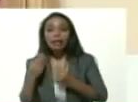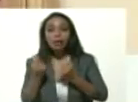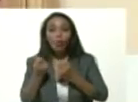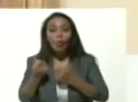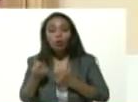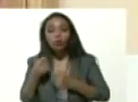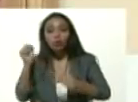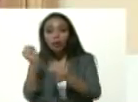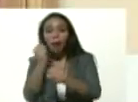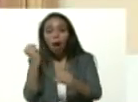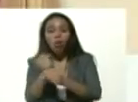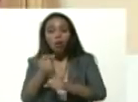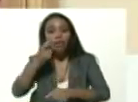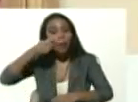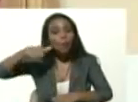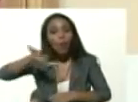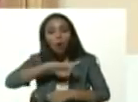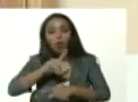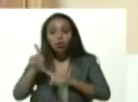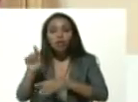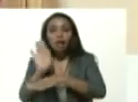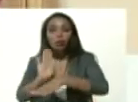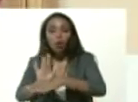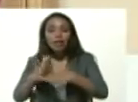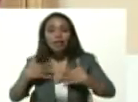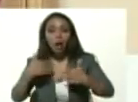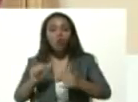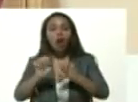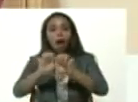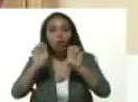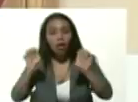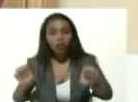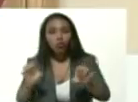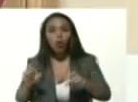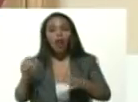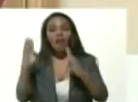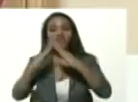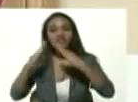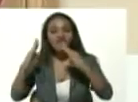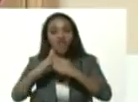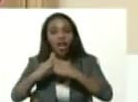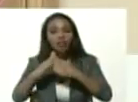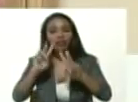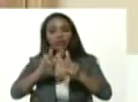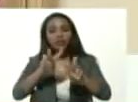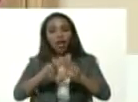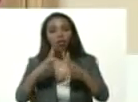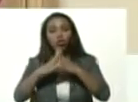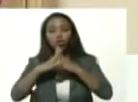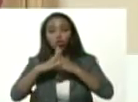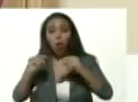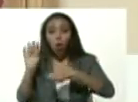trabajadores y del pueblo, protegemos la salud, protegemos la educación, protegemos la vivienda, protegemos todo